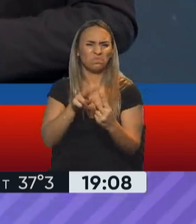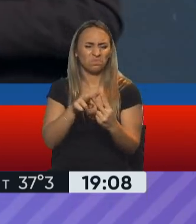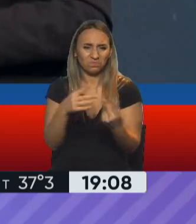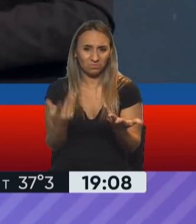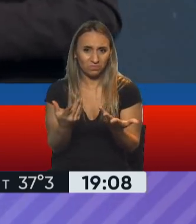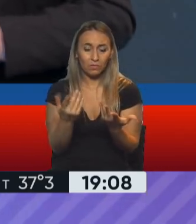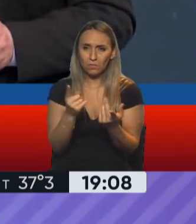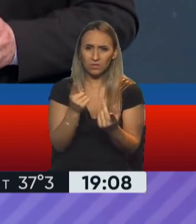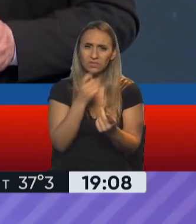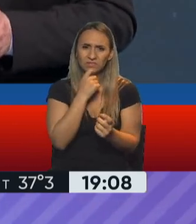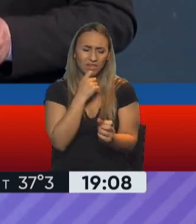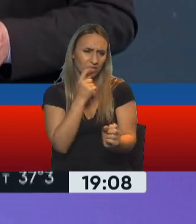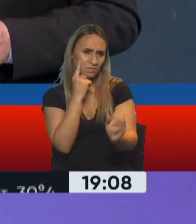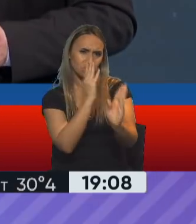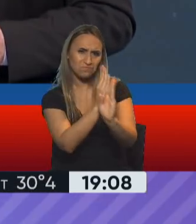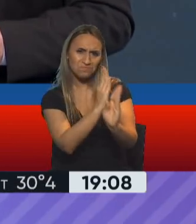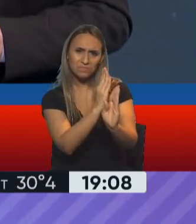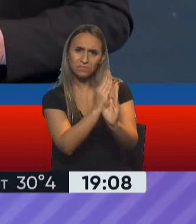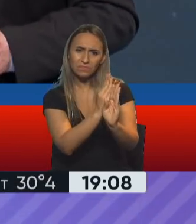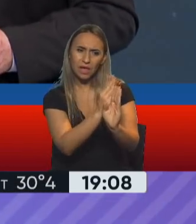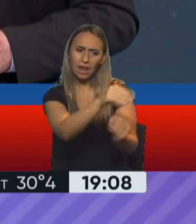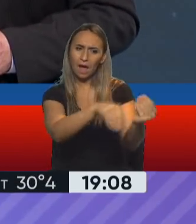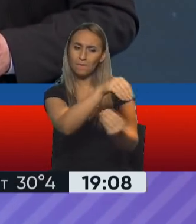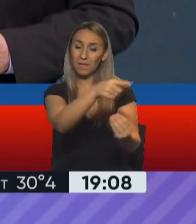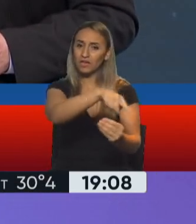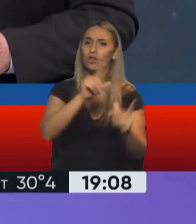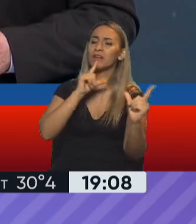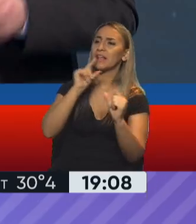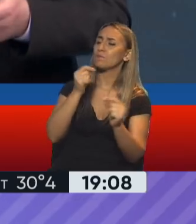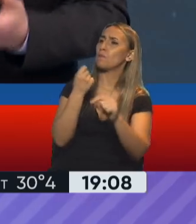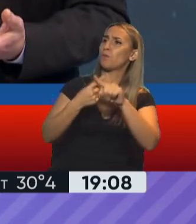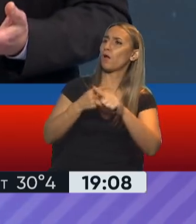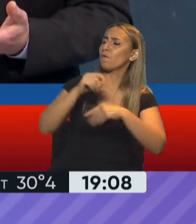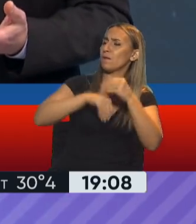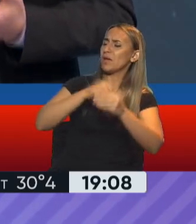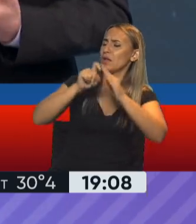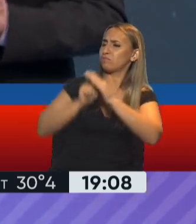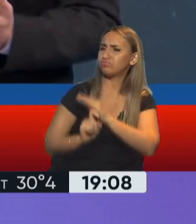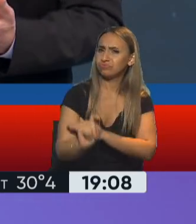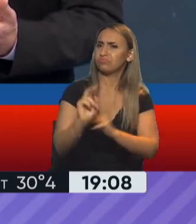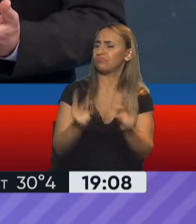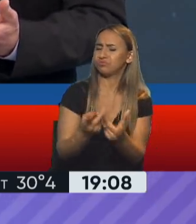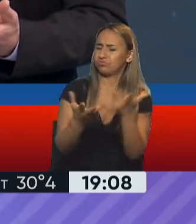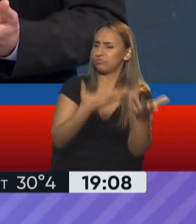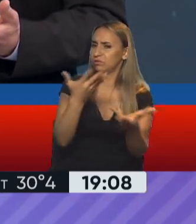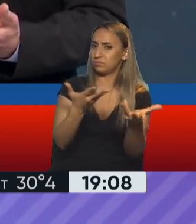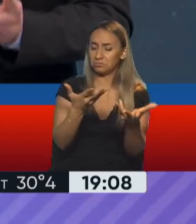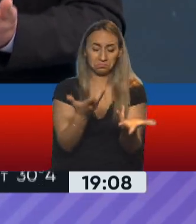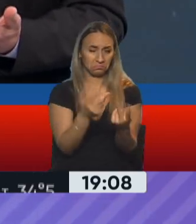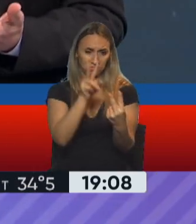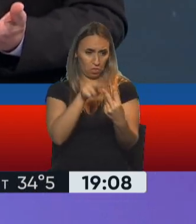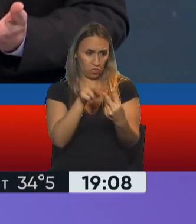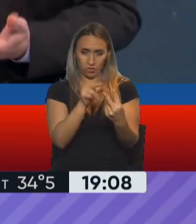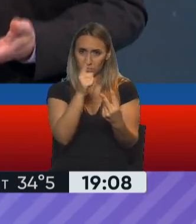espionaje a familiares que reclamaban por el esclarecimiento del hundimiento del Ara San Juan. No está comprometida ninguna de esas dos variantes.